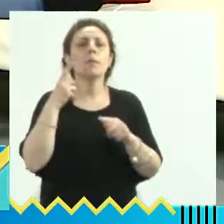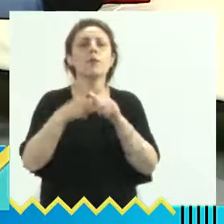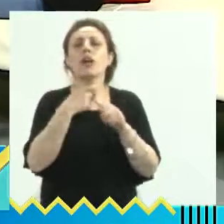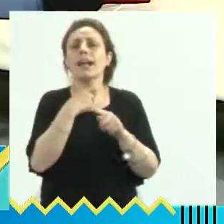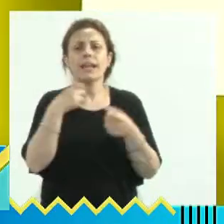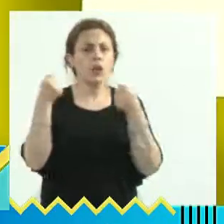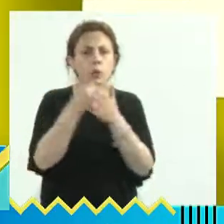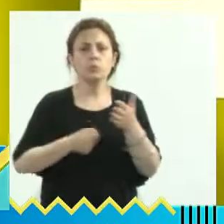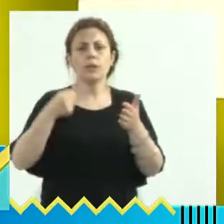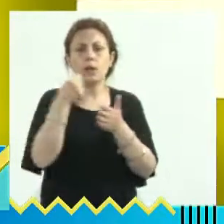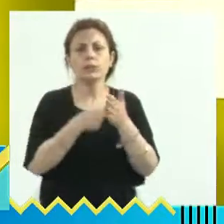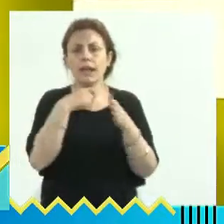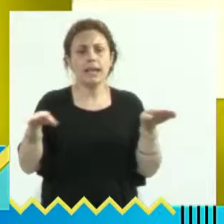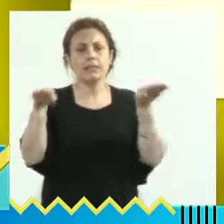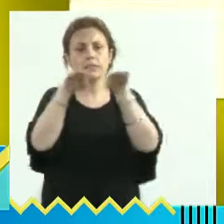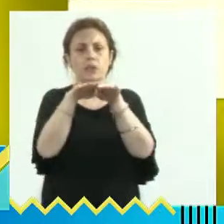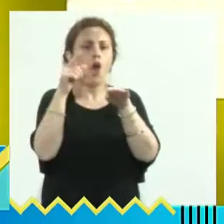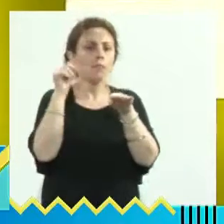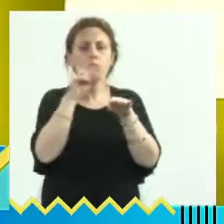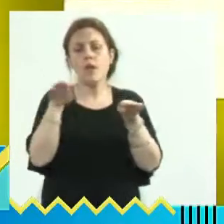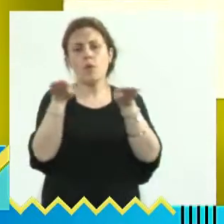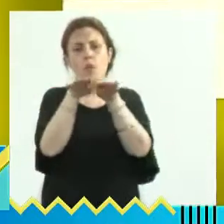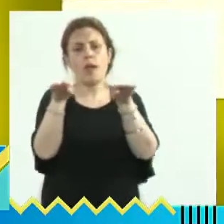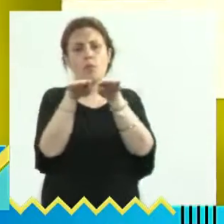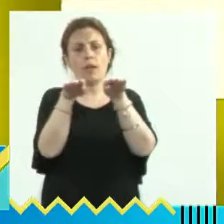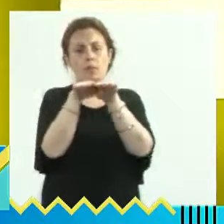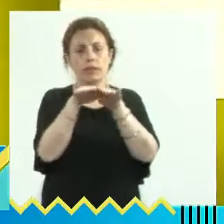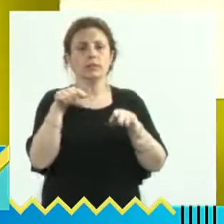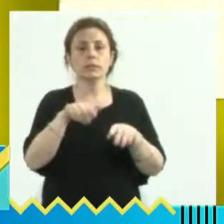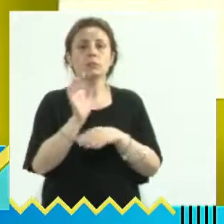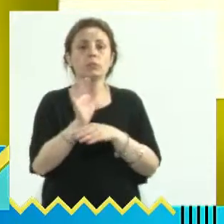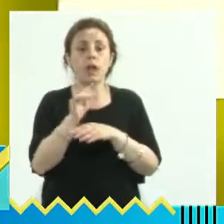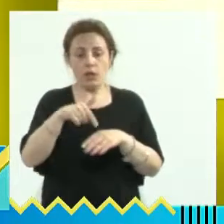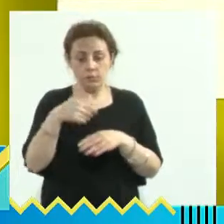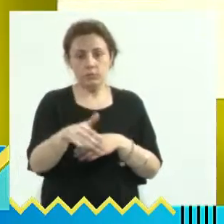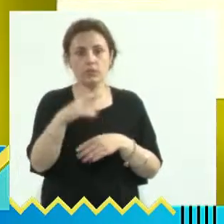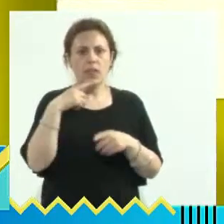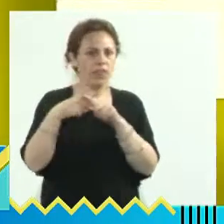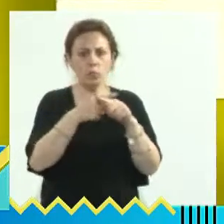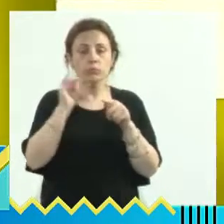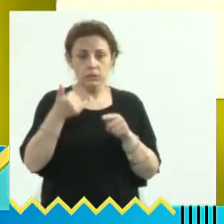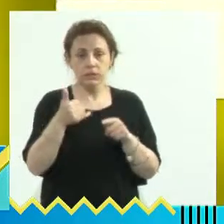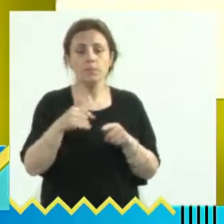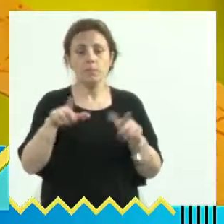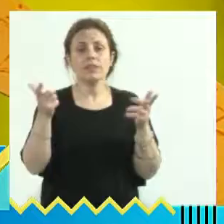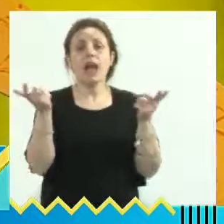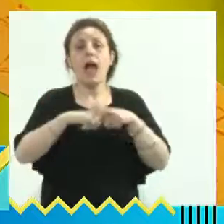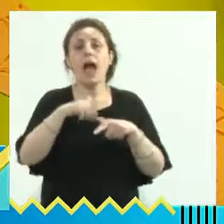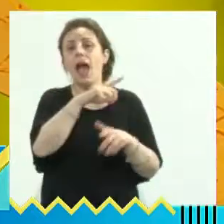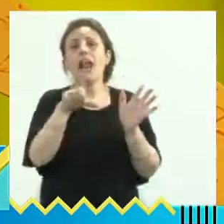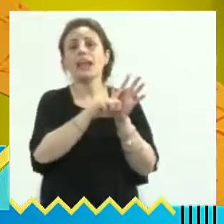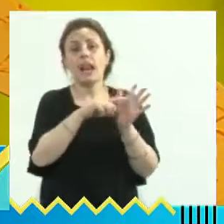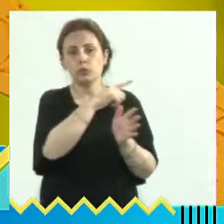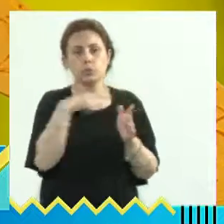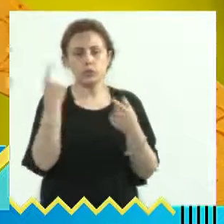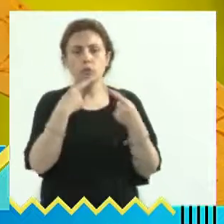desarrollado justamente en la legislatura. ¿Qué crees que le ha dado eso justamente también a que se discuta hacia dentro de la legislatura estos temas? Bueno, sí, para